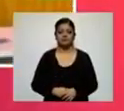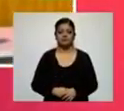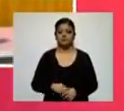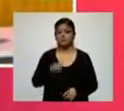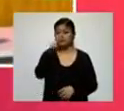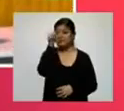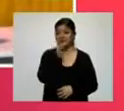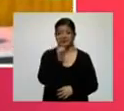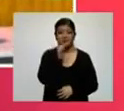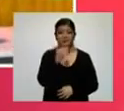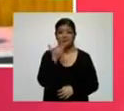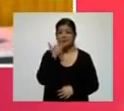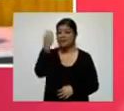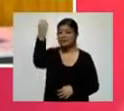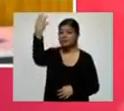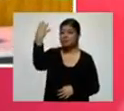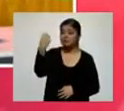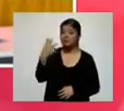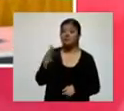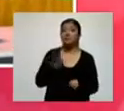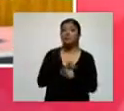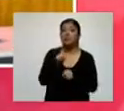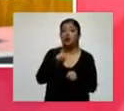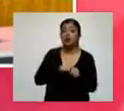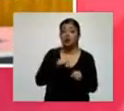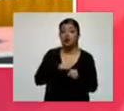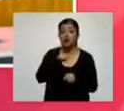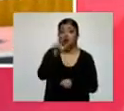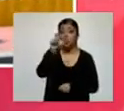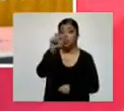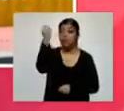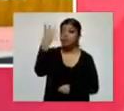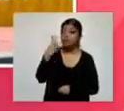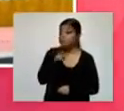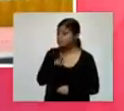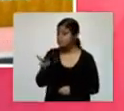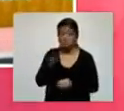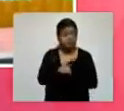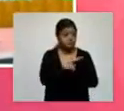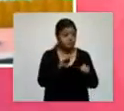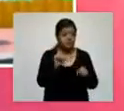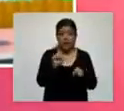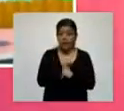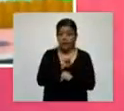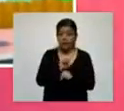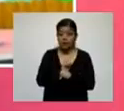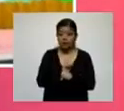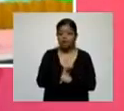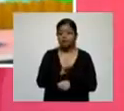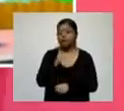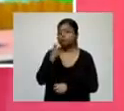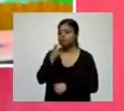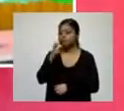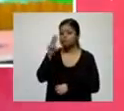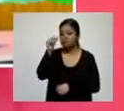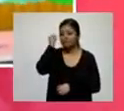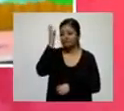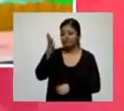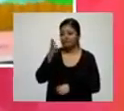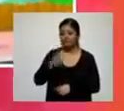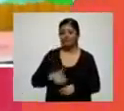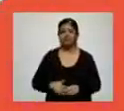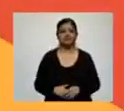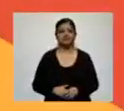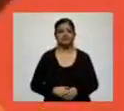Siempre mira bien el semáforo en qué color está y cruza la calle cuando no venga ningún coche. ¡No lo olvidaré!